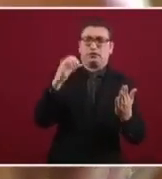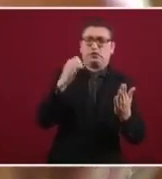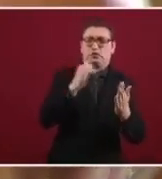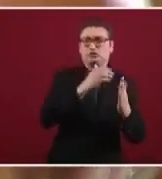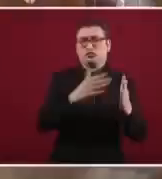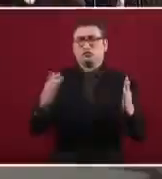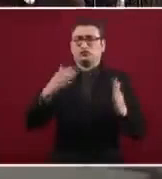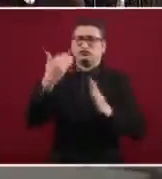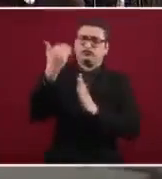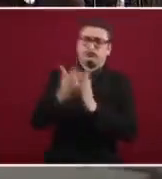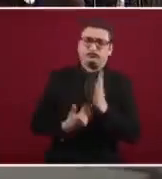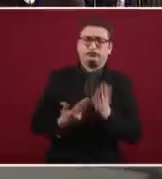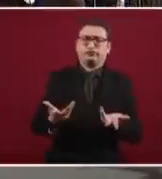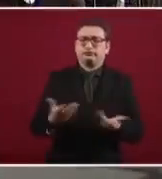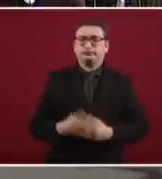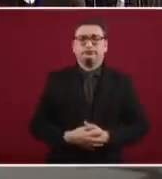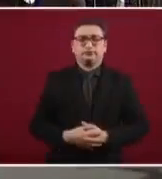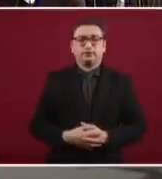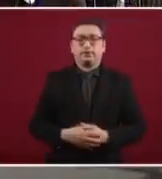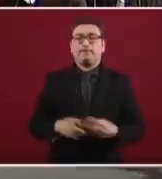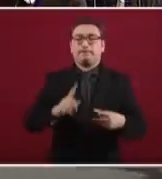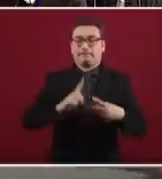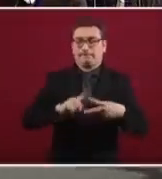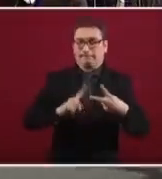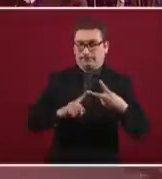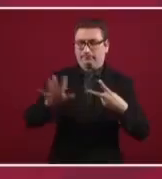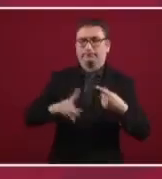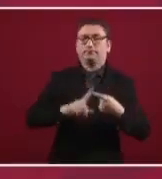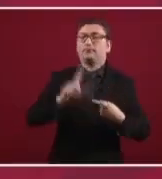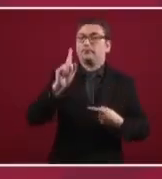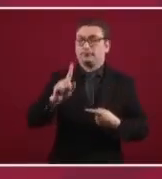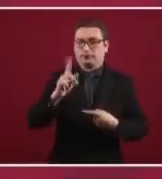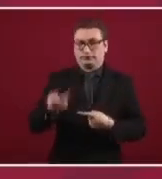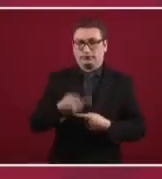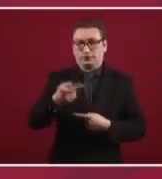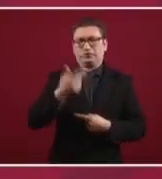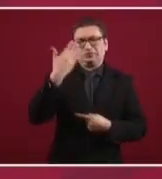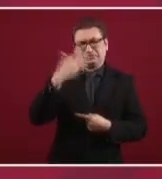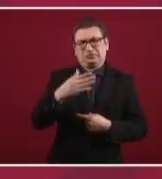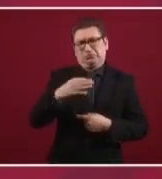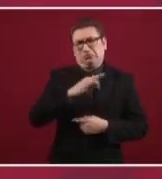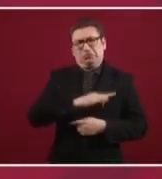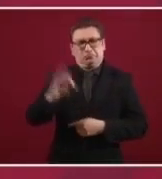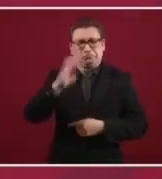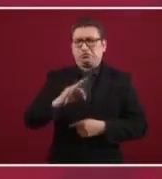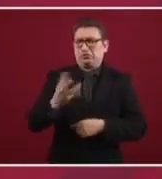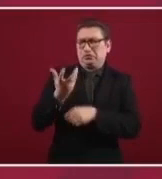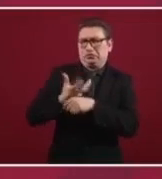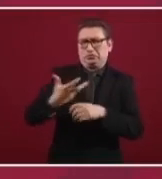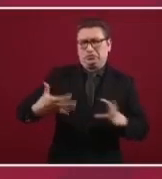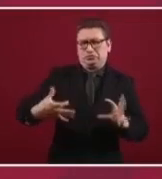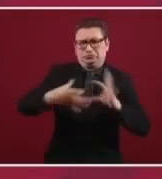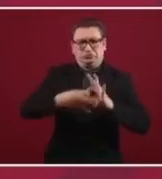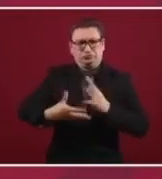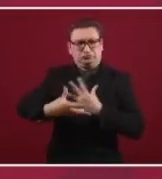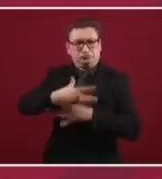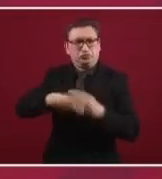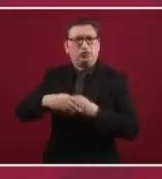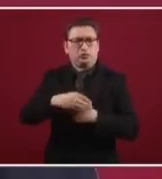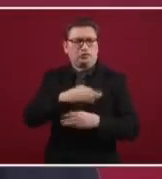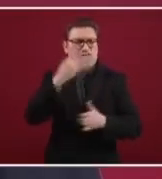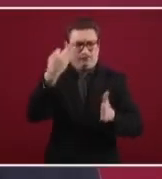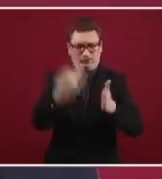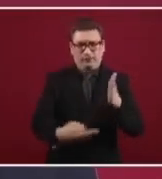agosto. Gracias. Bueno, acerca de lo primero, pues sí hace falta la cooperación, pero